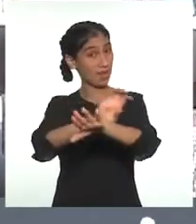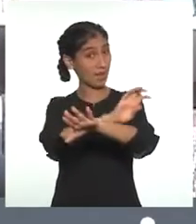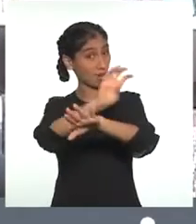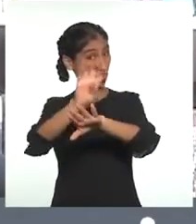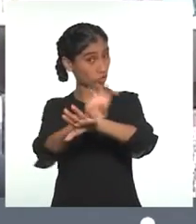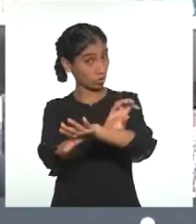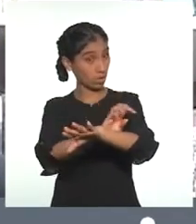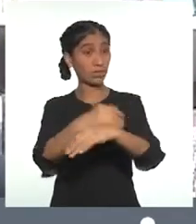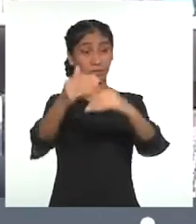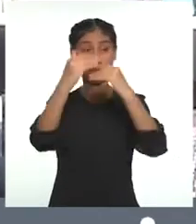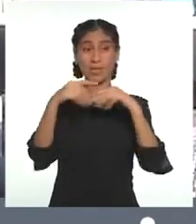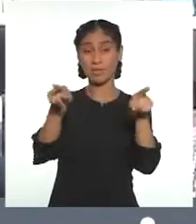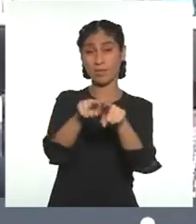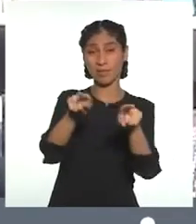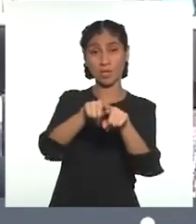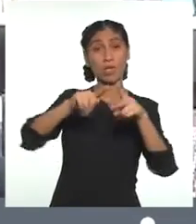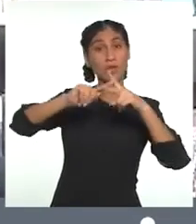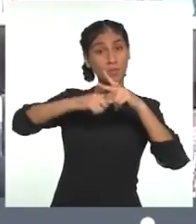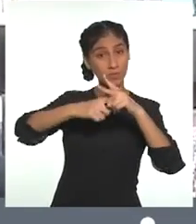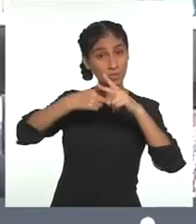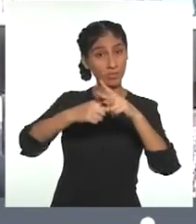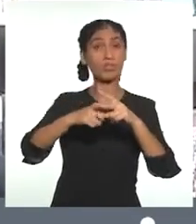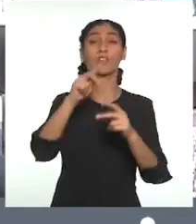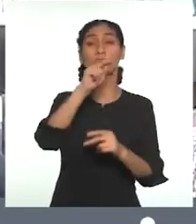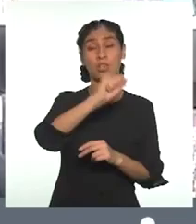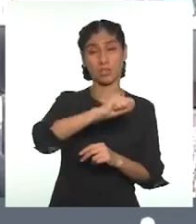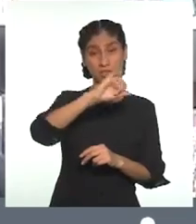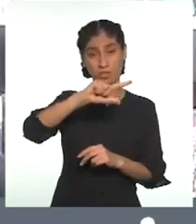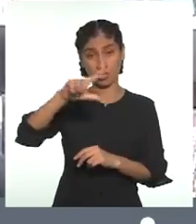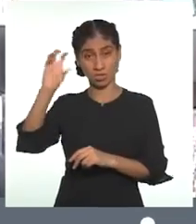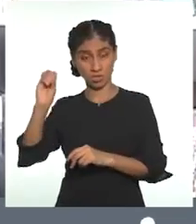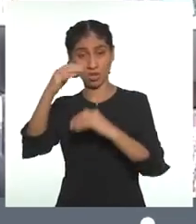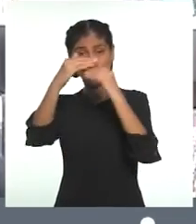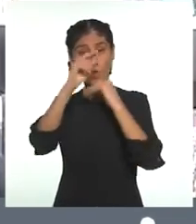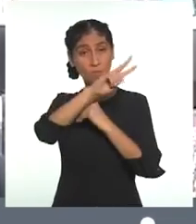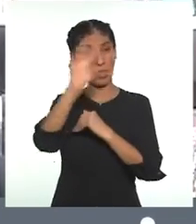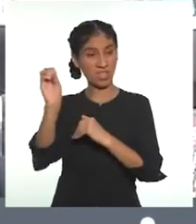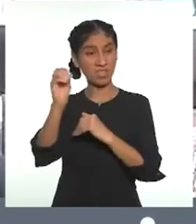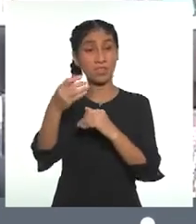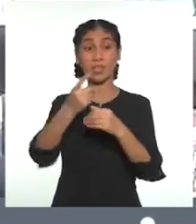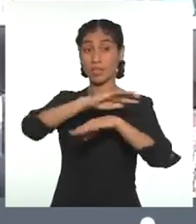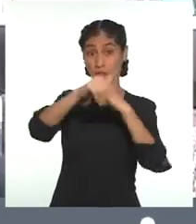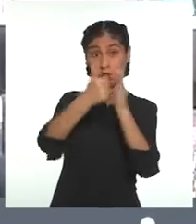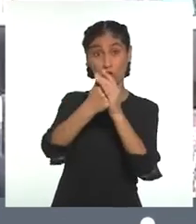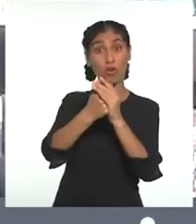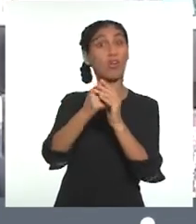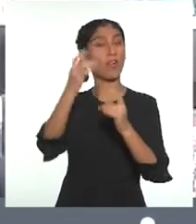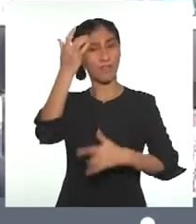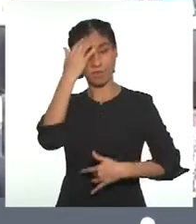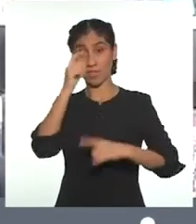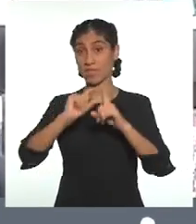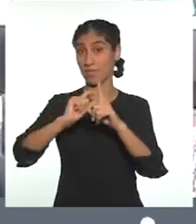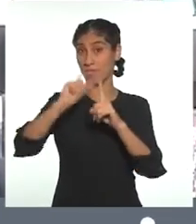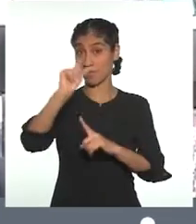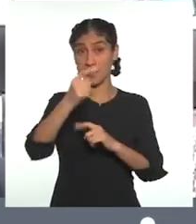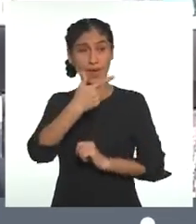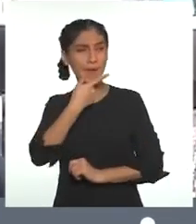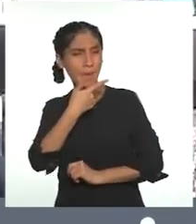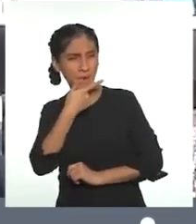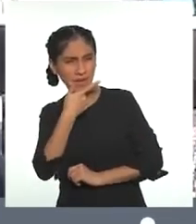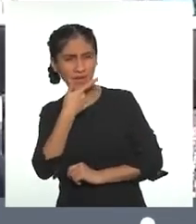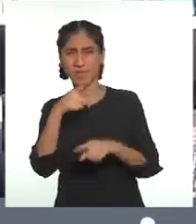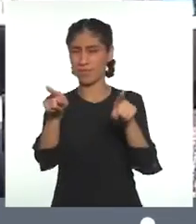los años 20, la fiebre amarilla atacó ciudades de gran importancia portuaria y azucarera en la costa